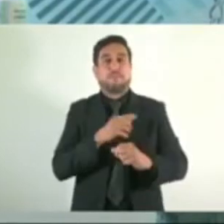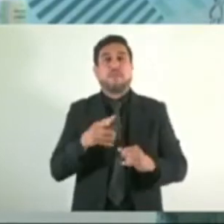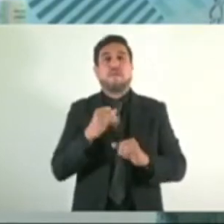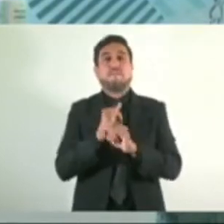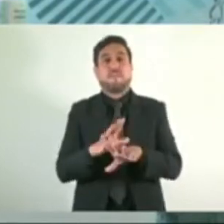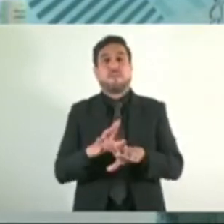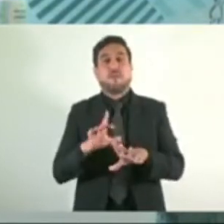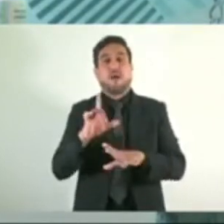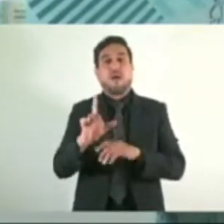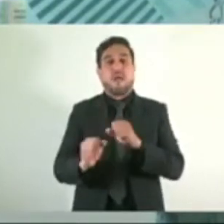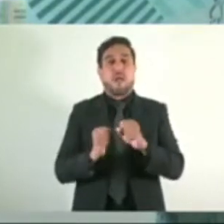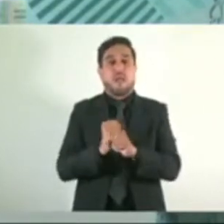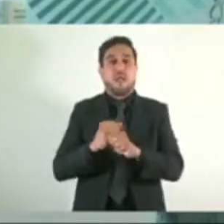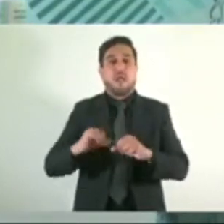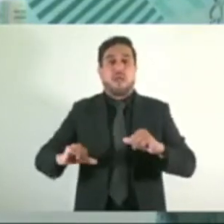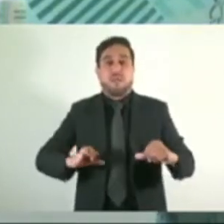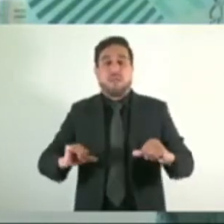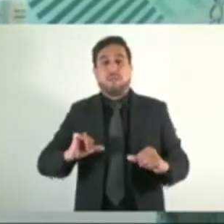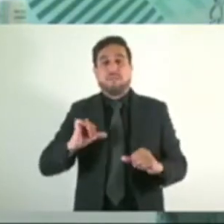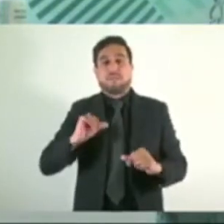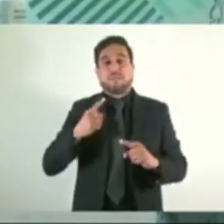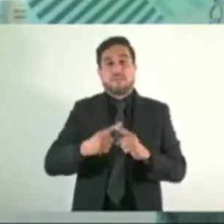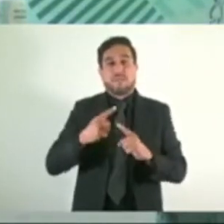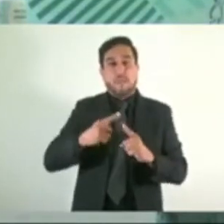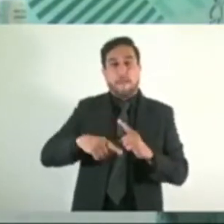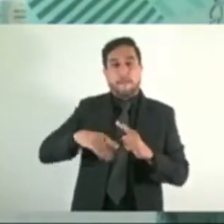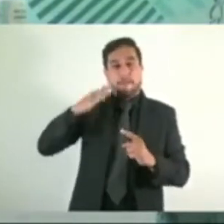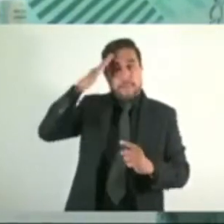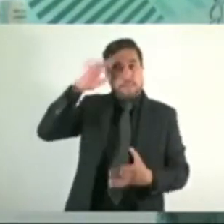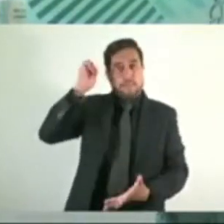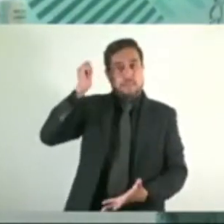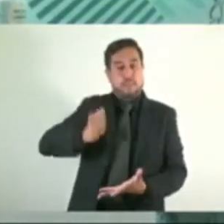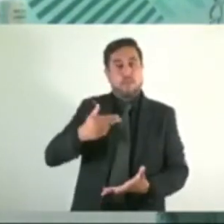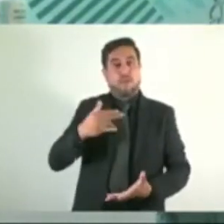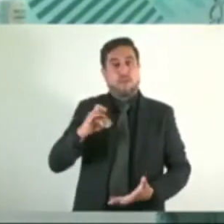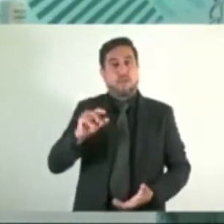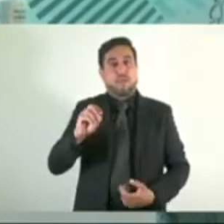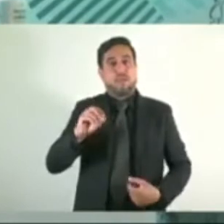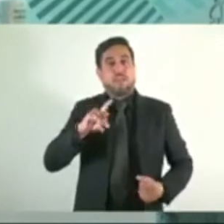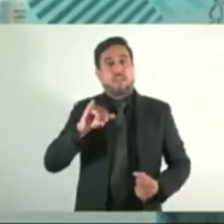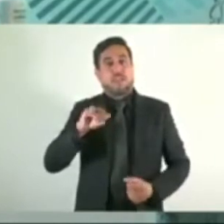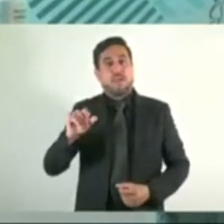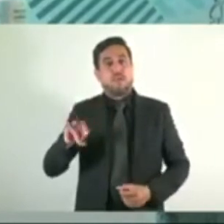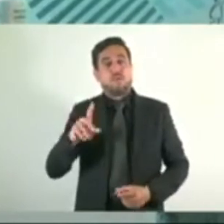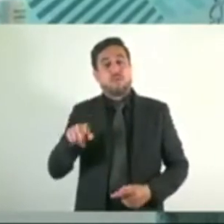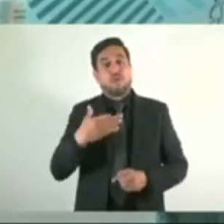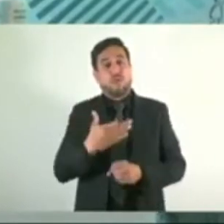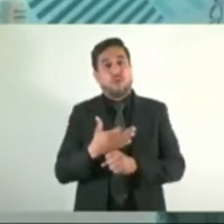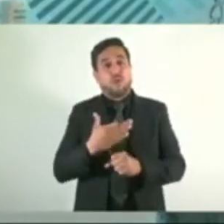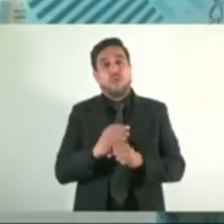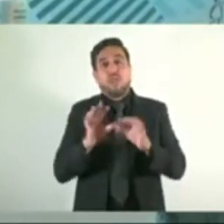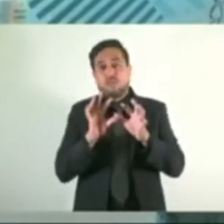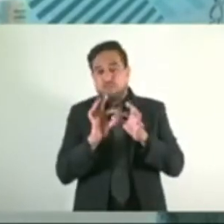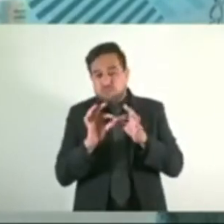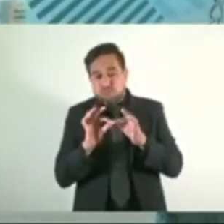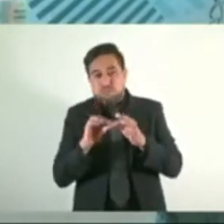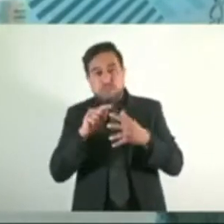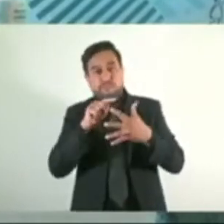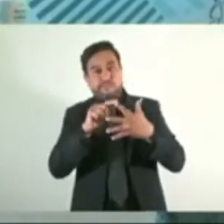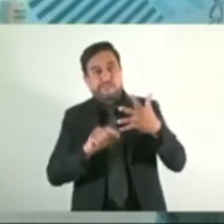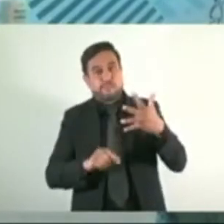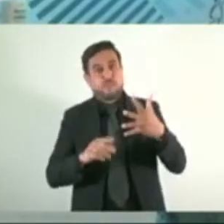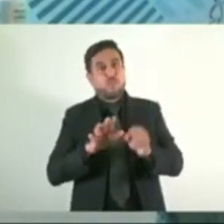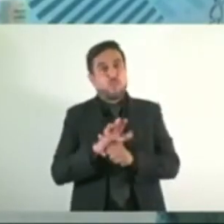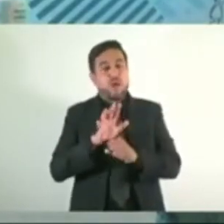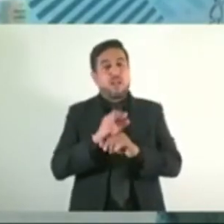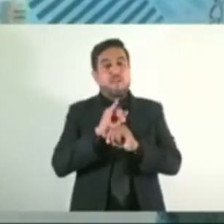anual de actividades del magistrado Héctor Tinajero Muñoz, quien nos ha detallado de forma precisa todas